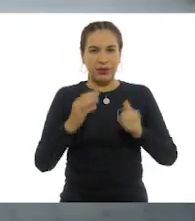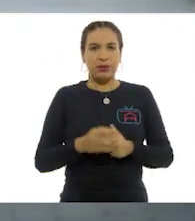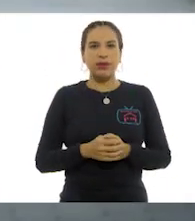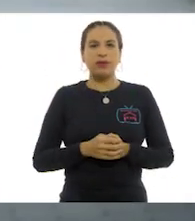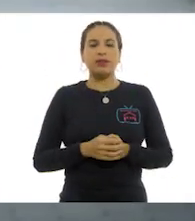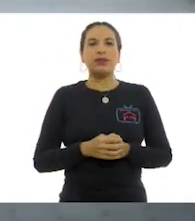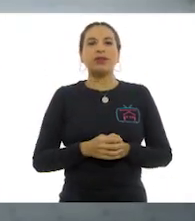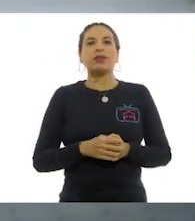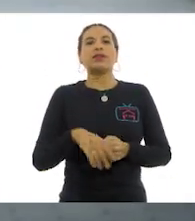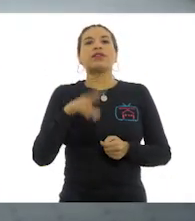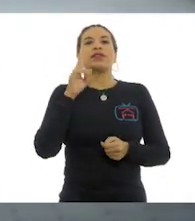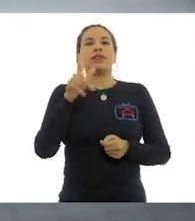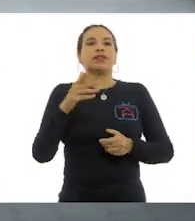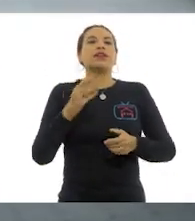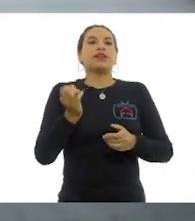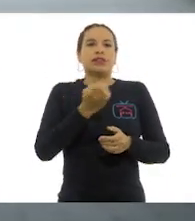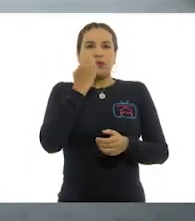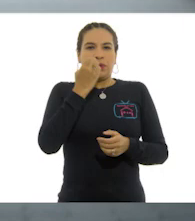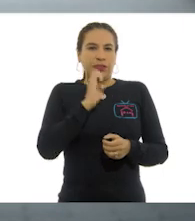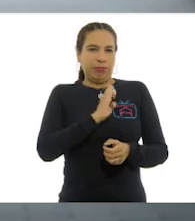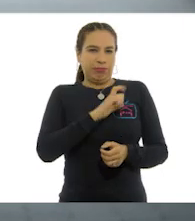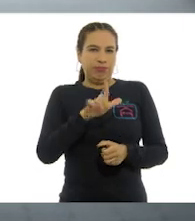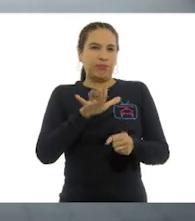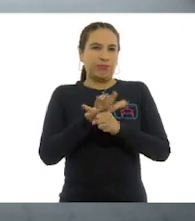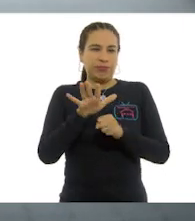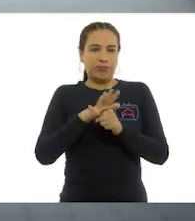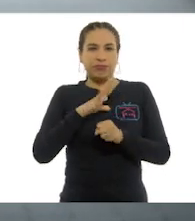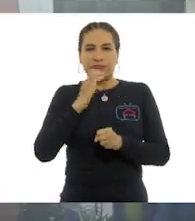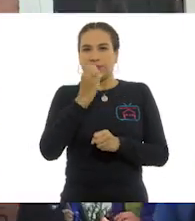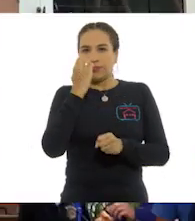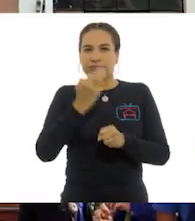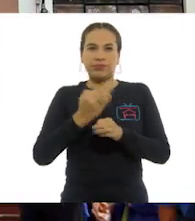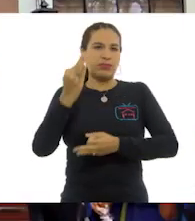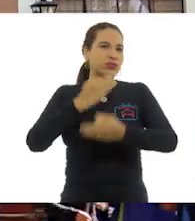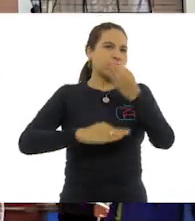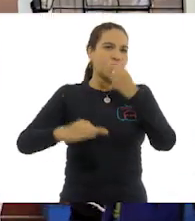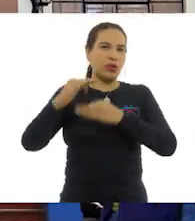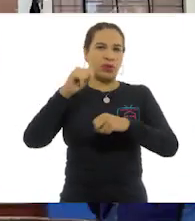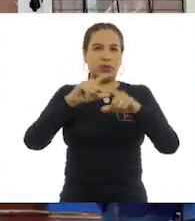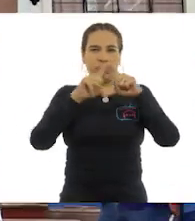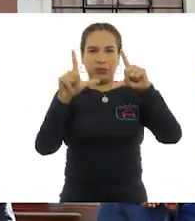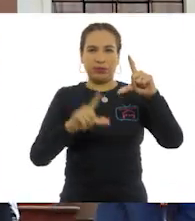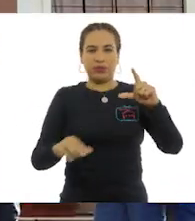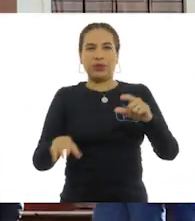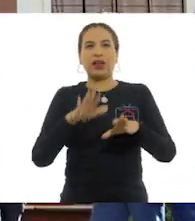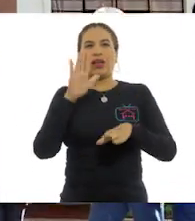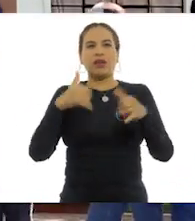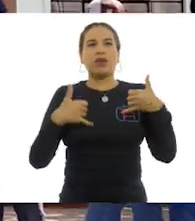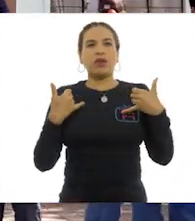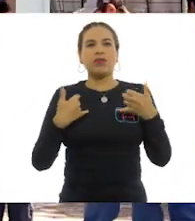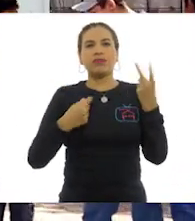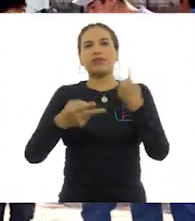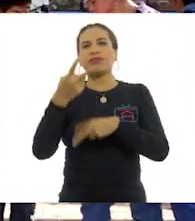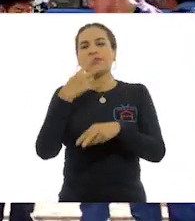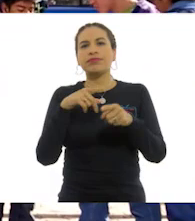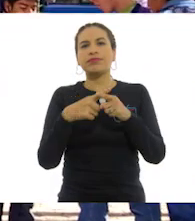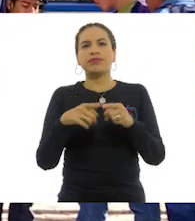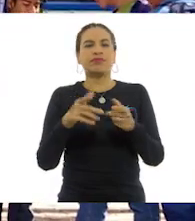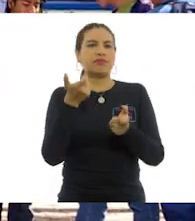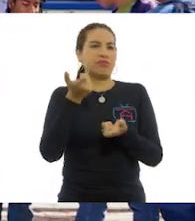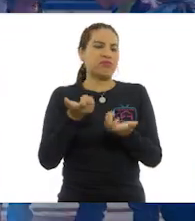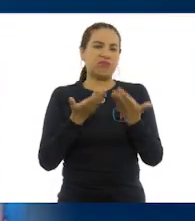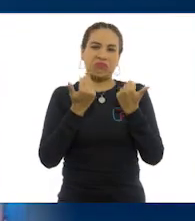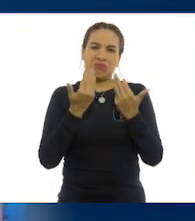Y les quiero decir una cosa, es una escuela muy particular porque tiene estudiantes de todo el país, muchachos a veces de cero